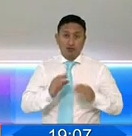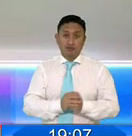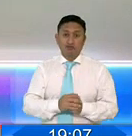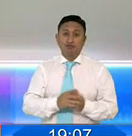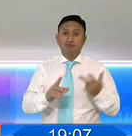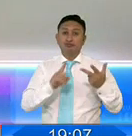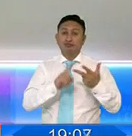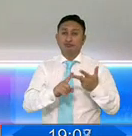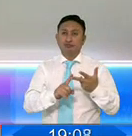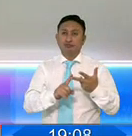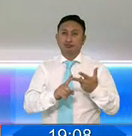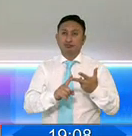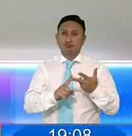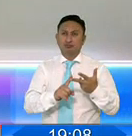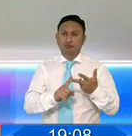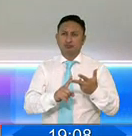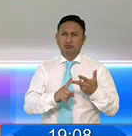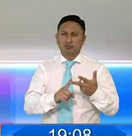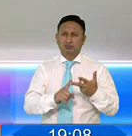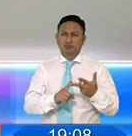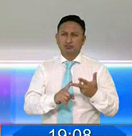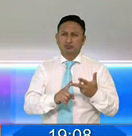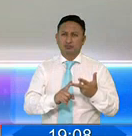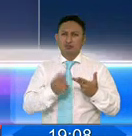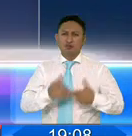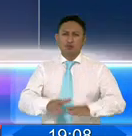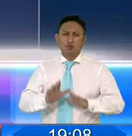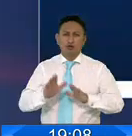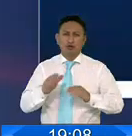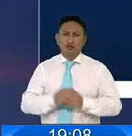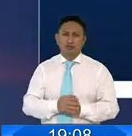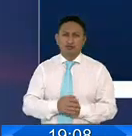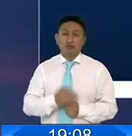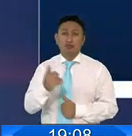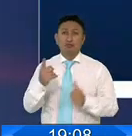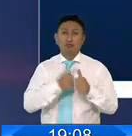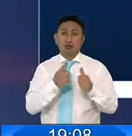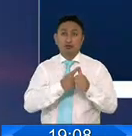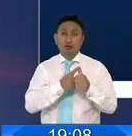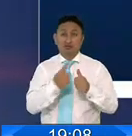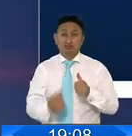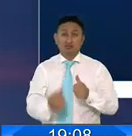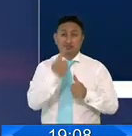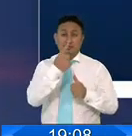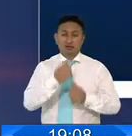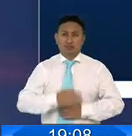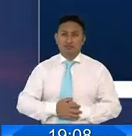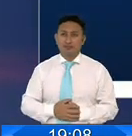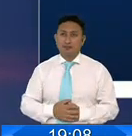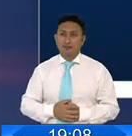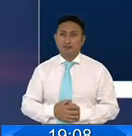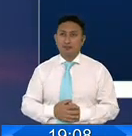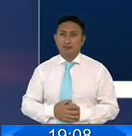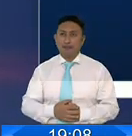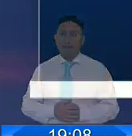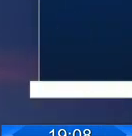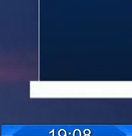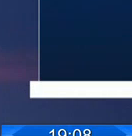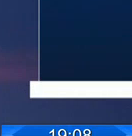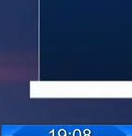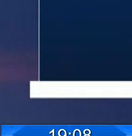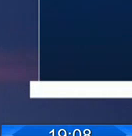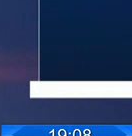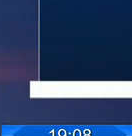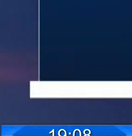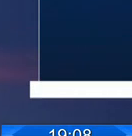del Centro Democrático y Fuerza Compromiso Social. La primera por el Partido Socialista Ecuatoriano, lista 17, y Concertación,